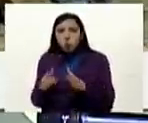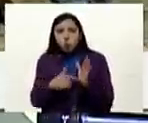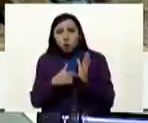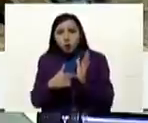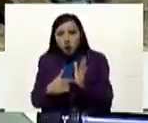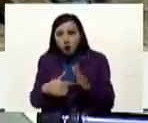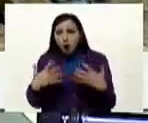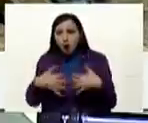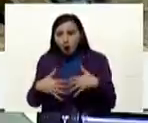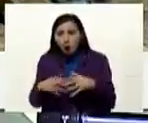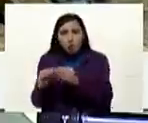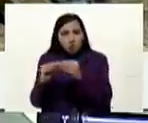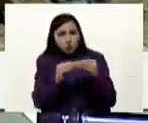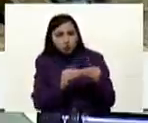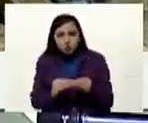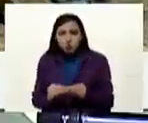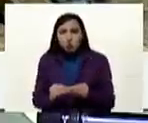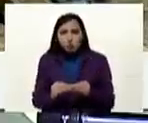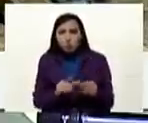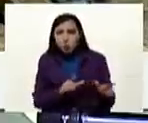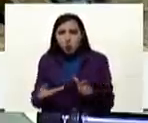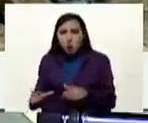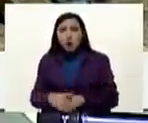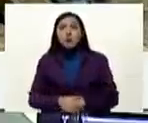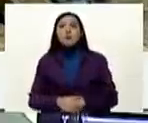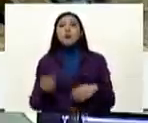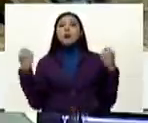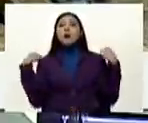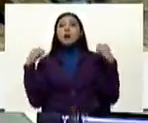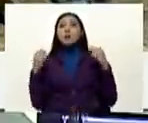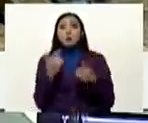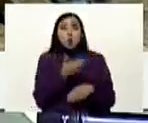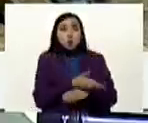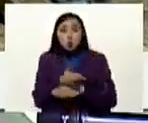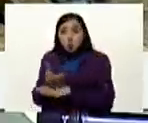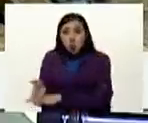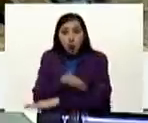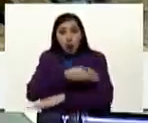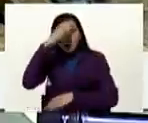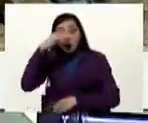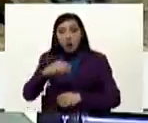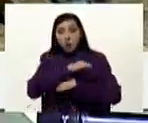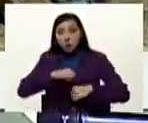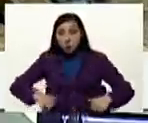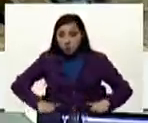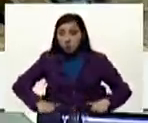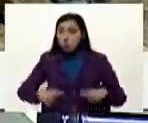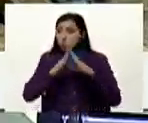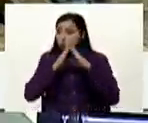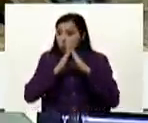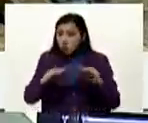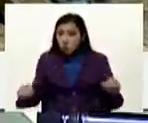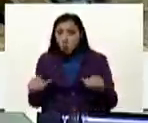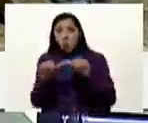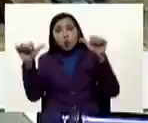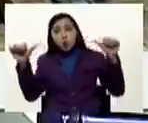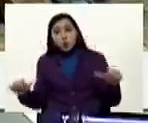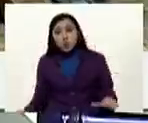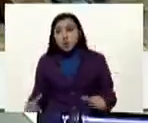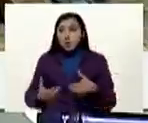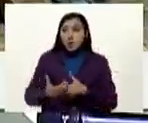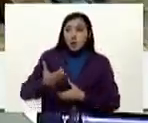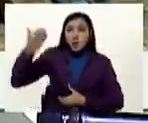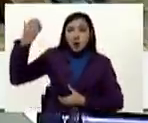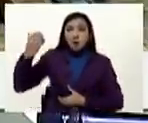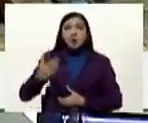equipos recuperados y luego de entrenamiento de fuego directo de todos los sistemas de armas